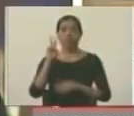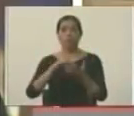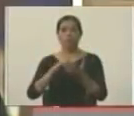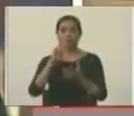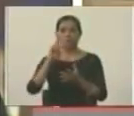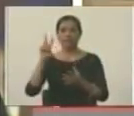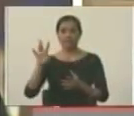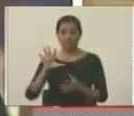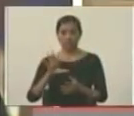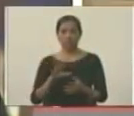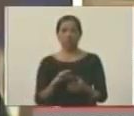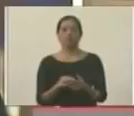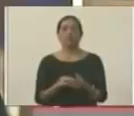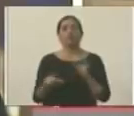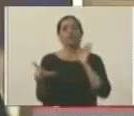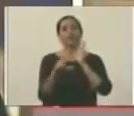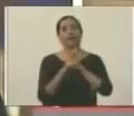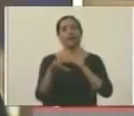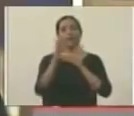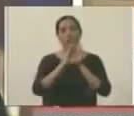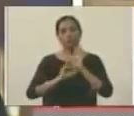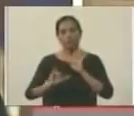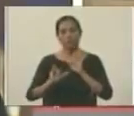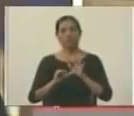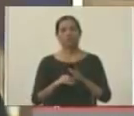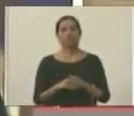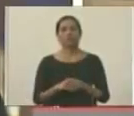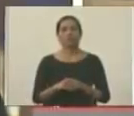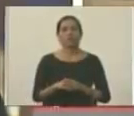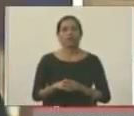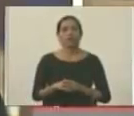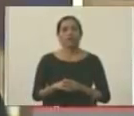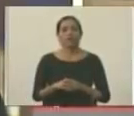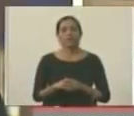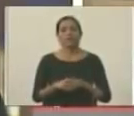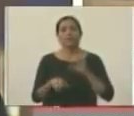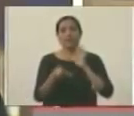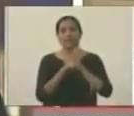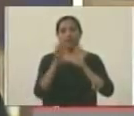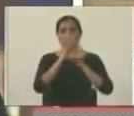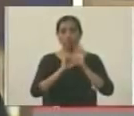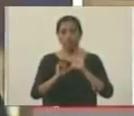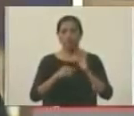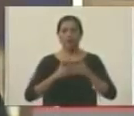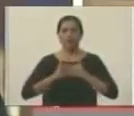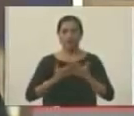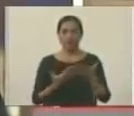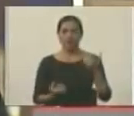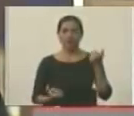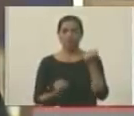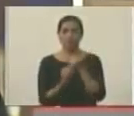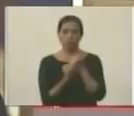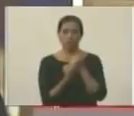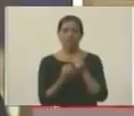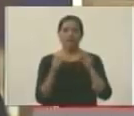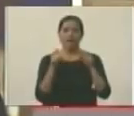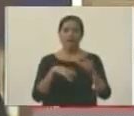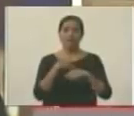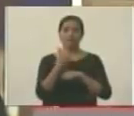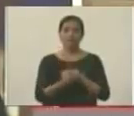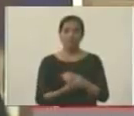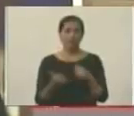2019-2025 y la ley constituyente, el carácter de ley constituyente para darle el soporte a ese plan